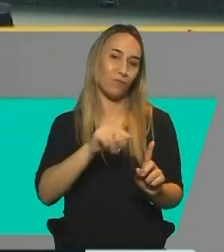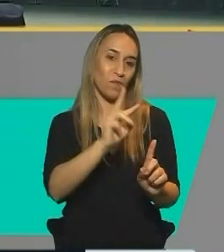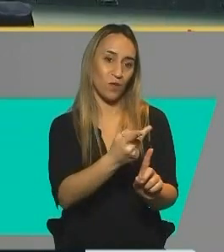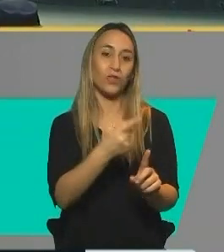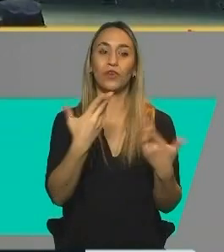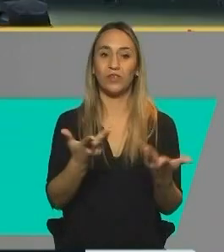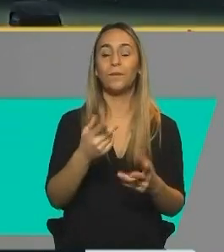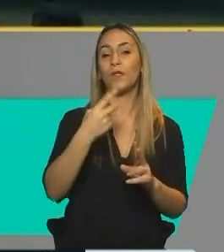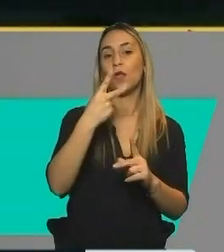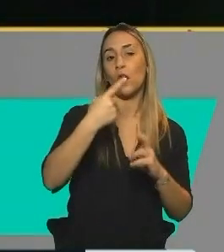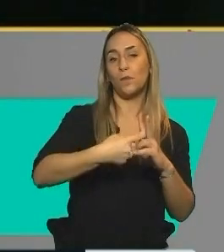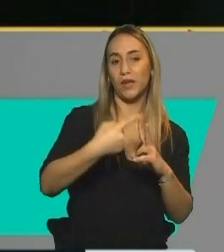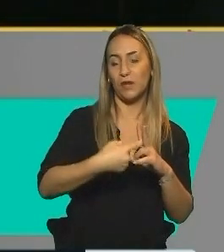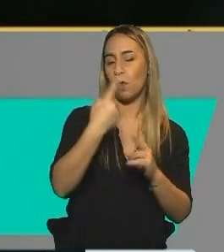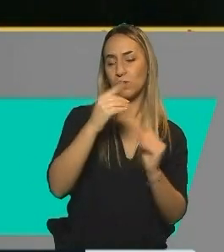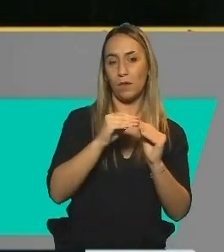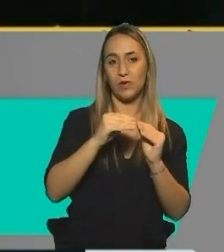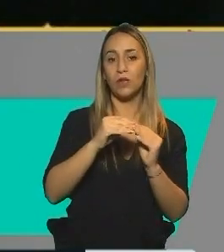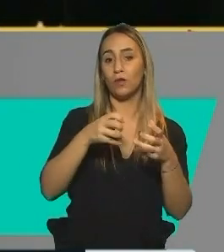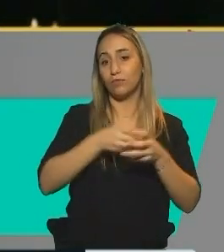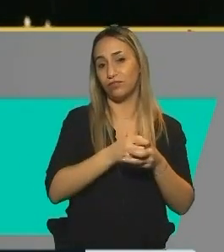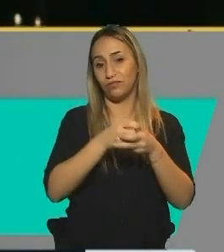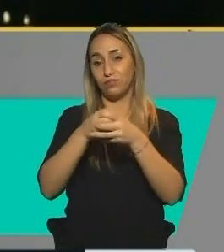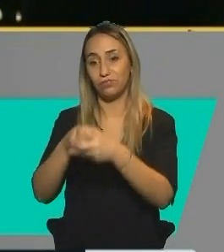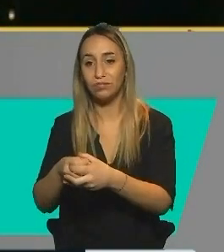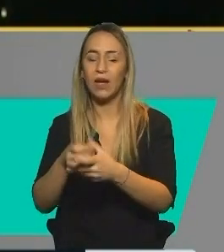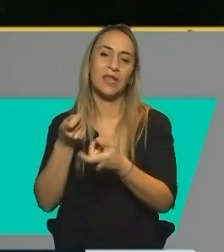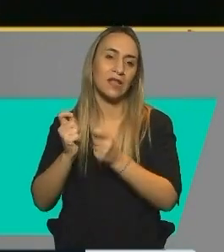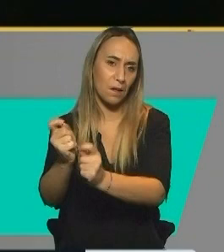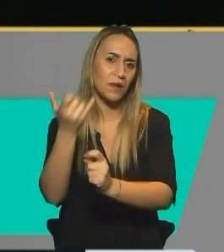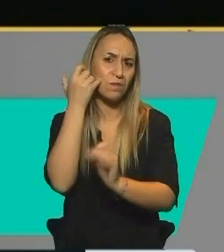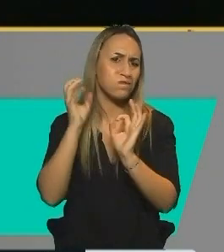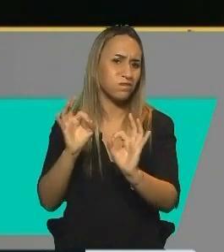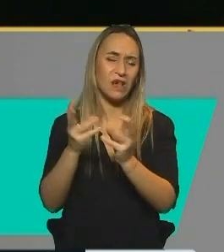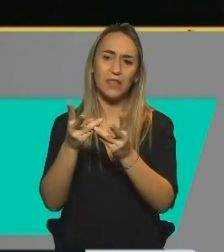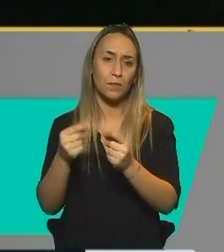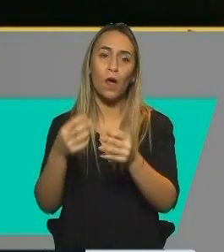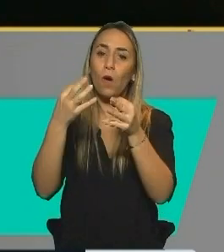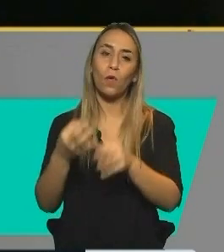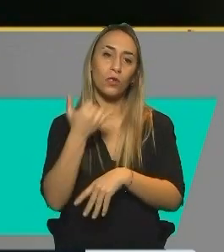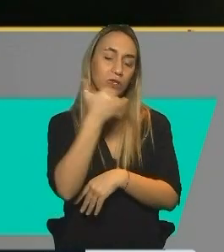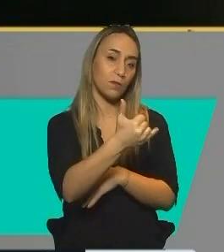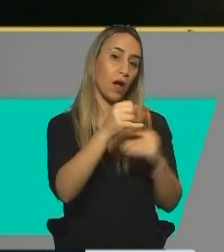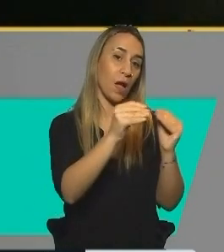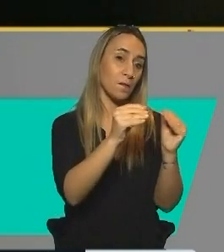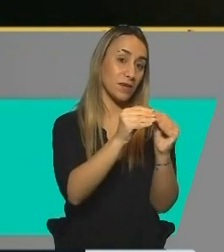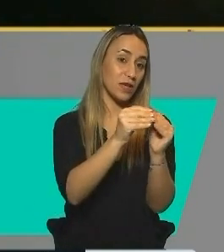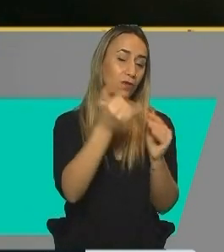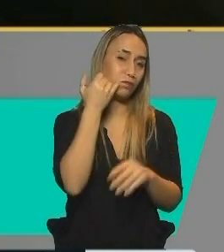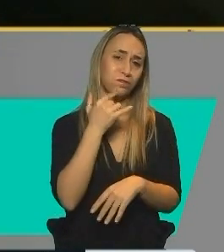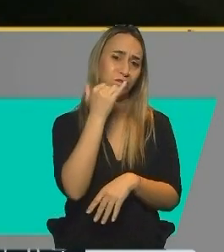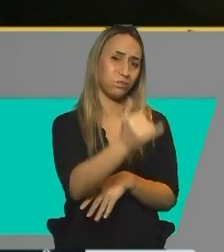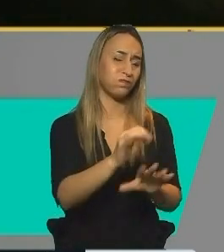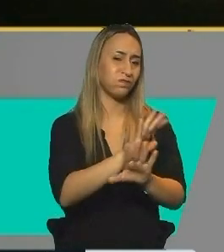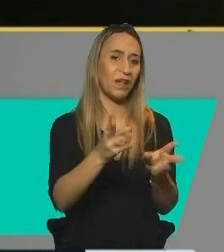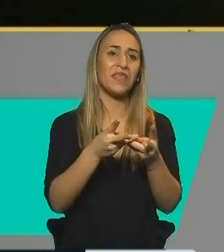y un amigo de la familia a hacer los trámites. Ya habían terminado, justo llamaron a un amigo y le dijeron ya